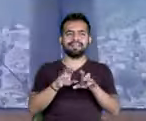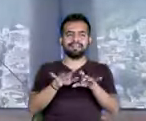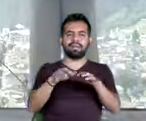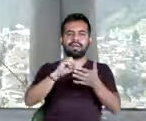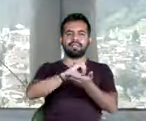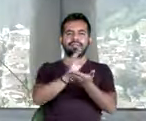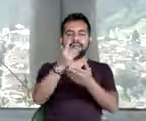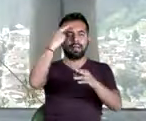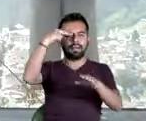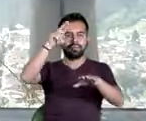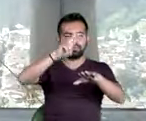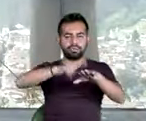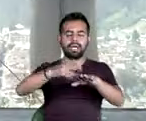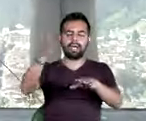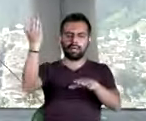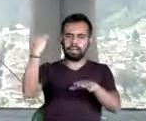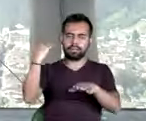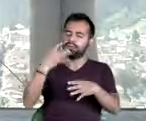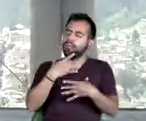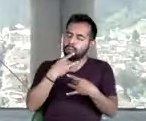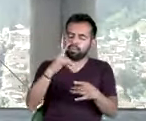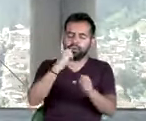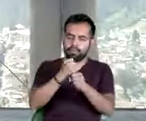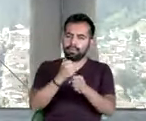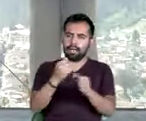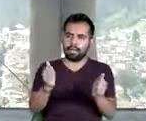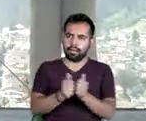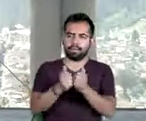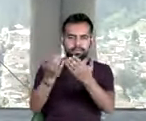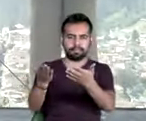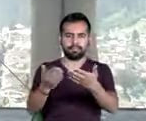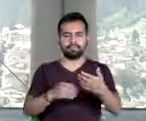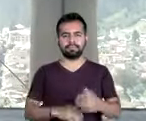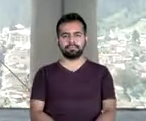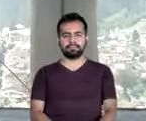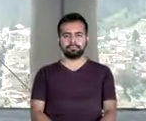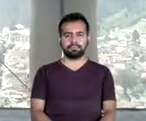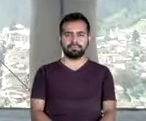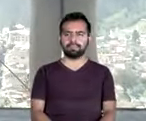en su momento y será un gusto también que trabajemos en la Procuraduría.